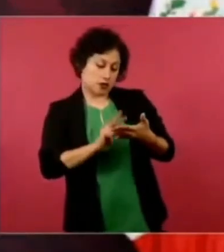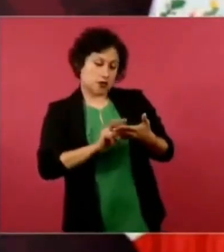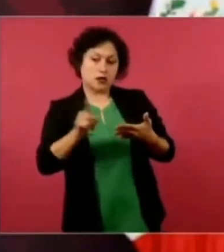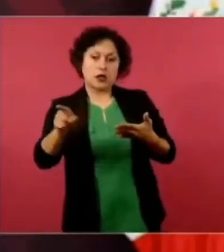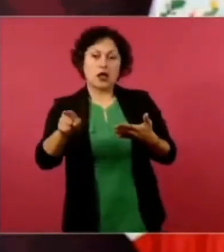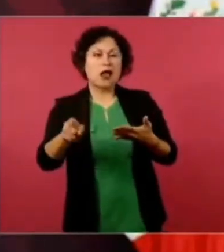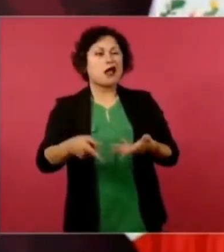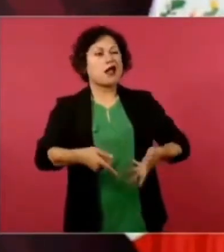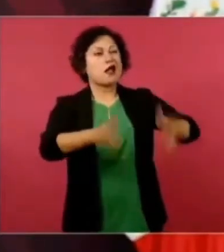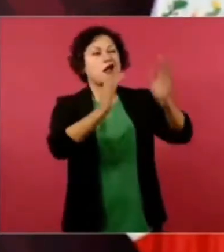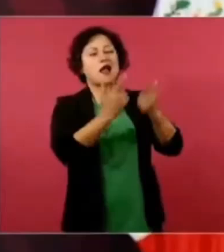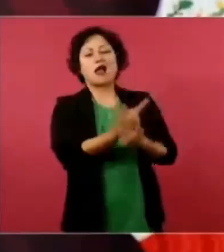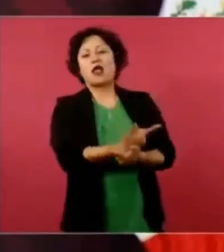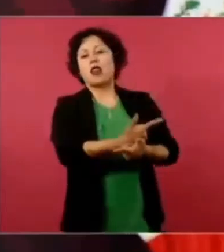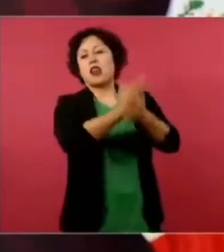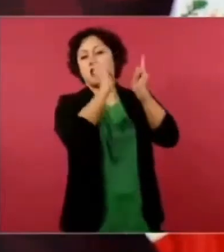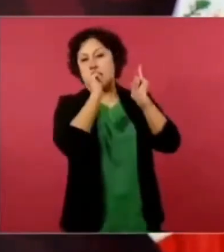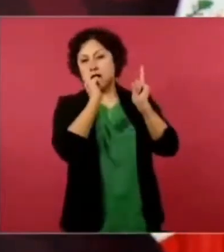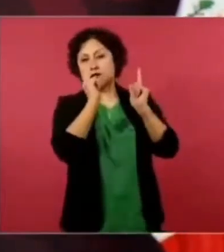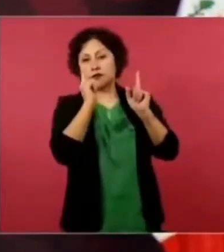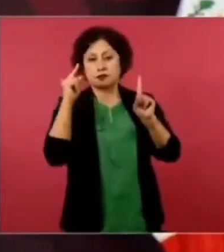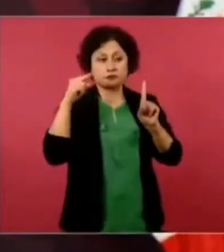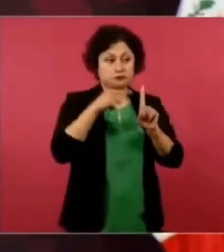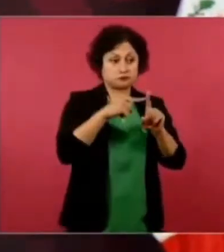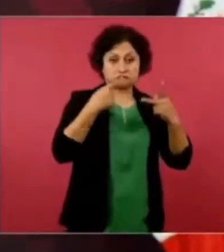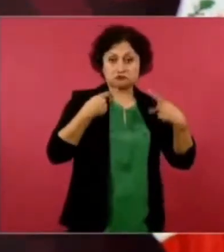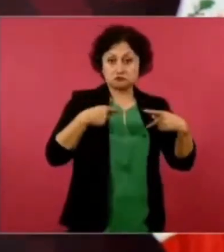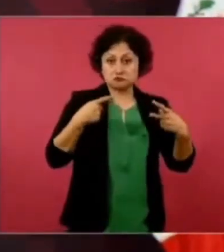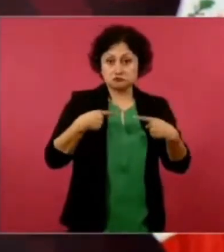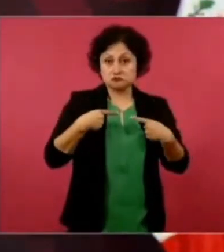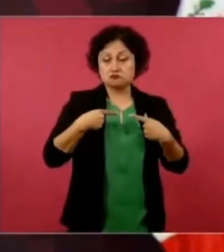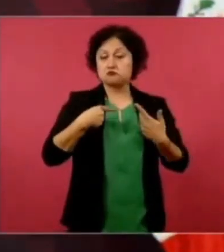delincuente o presunto delincuente.